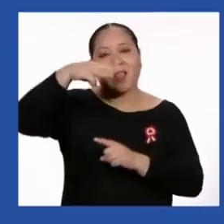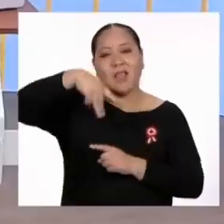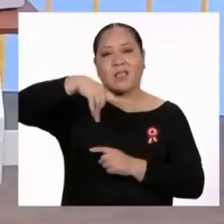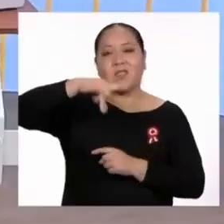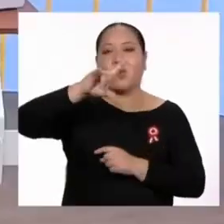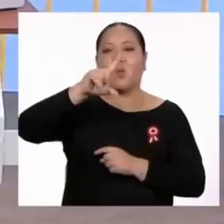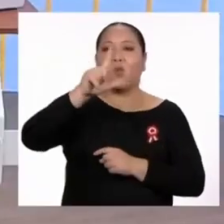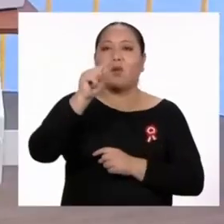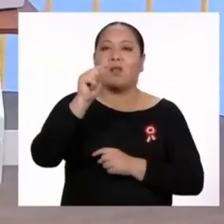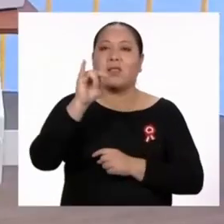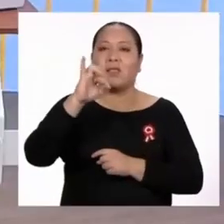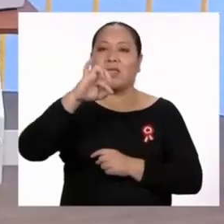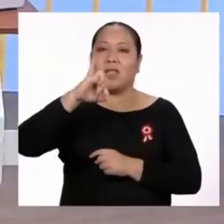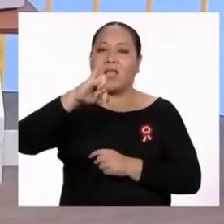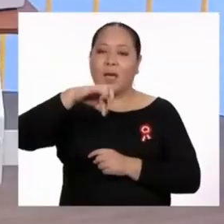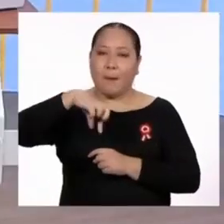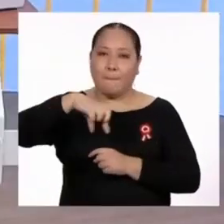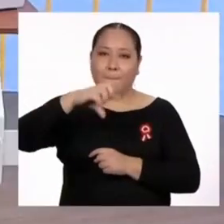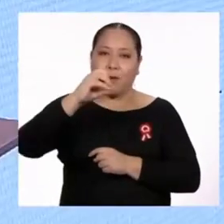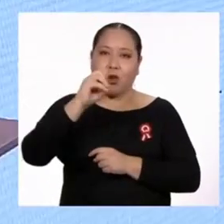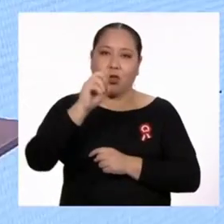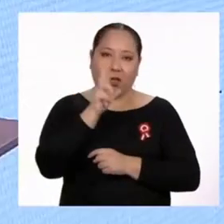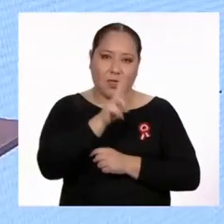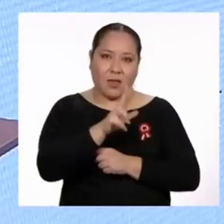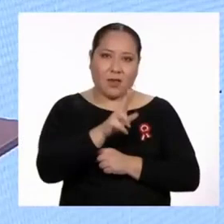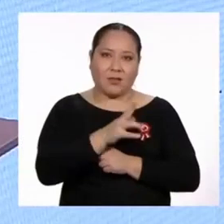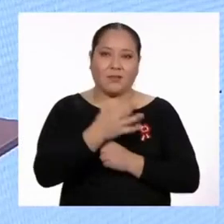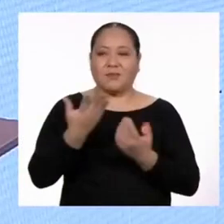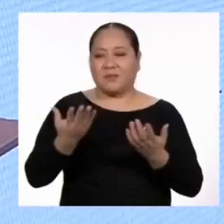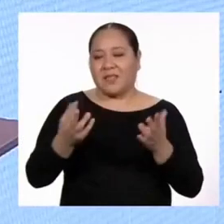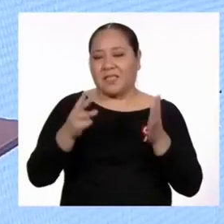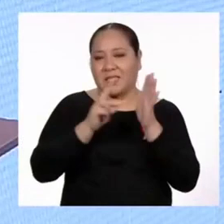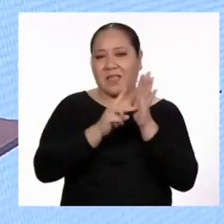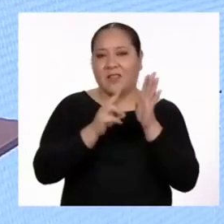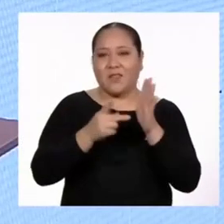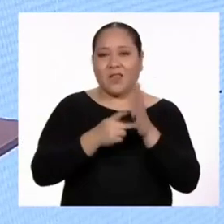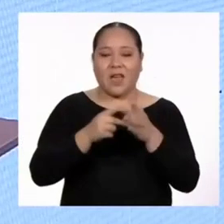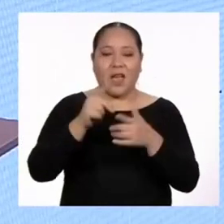de 3. Entonces,